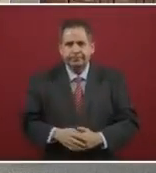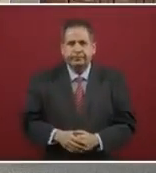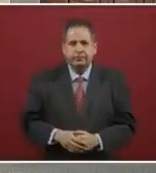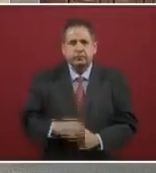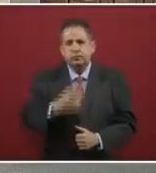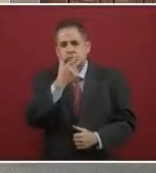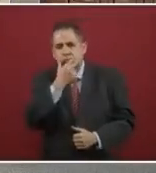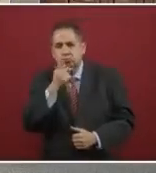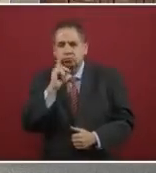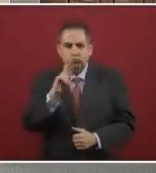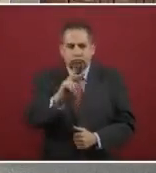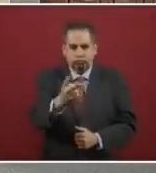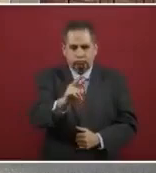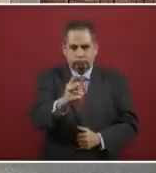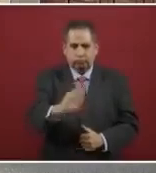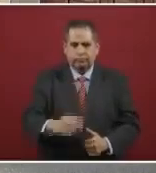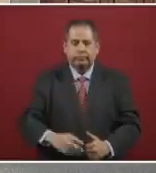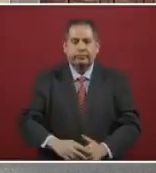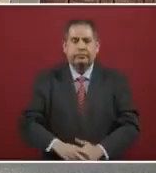hombre y mujer.